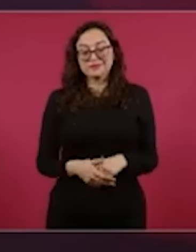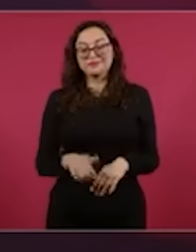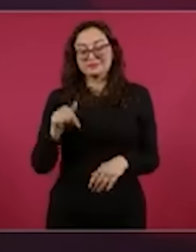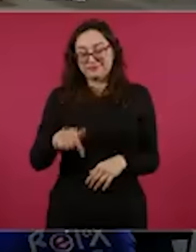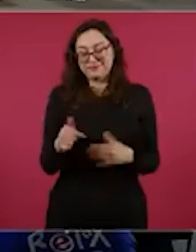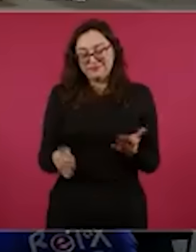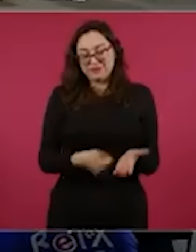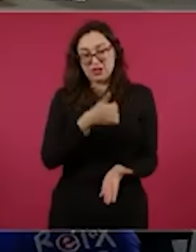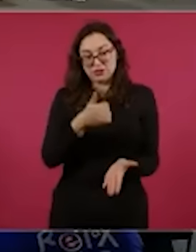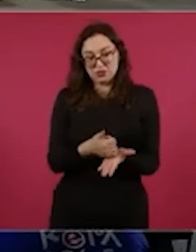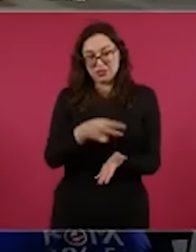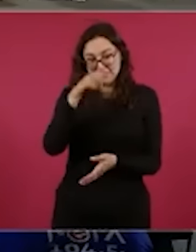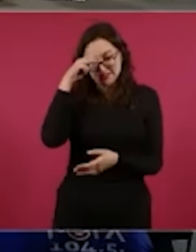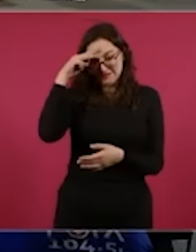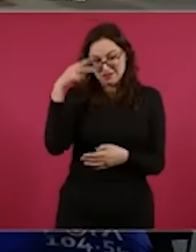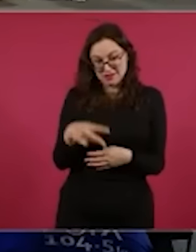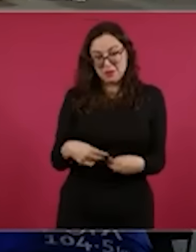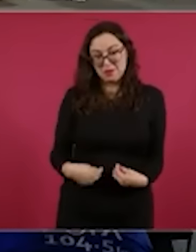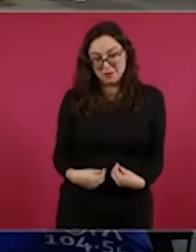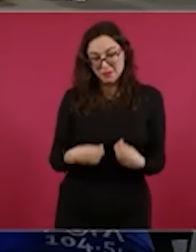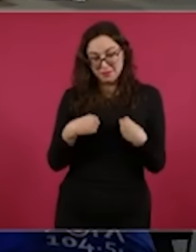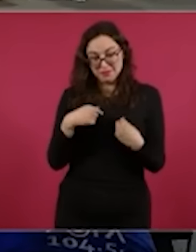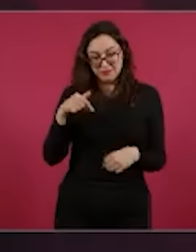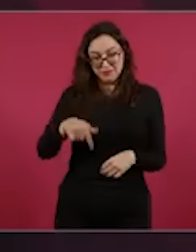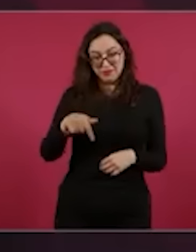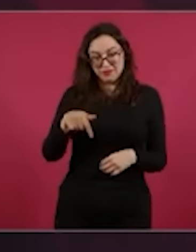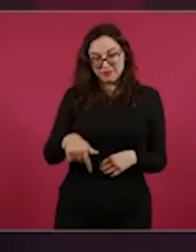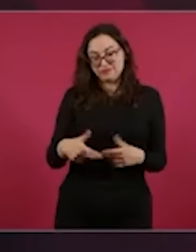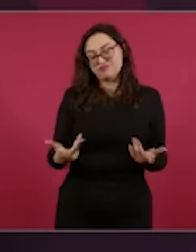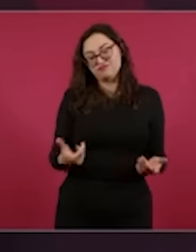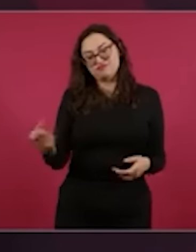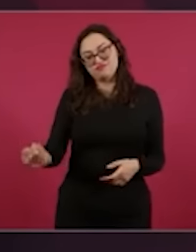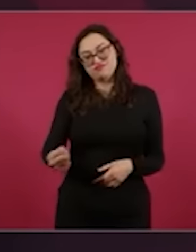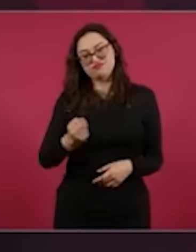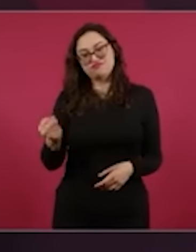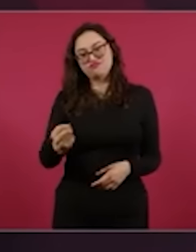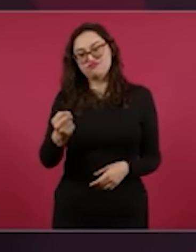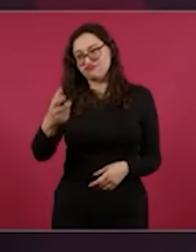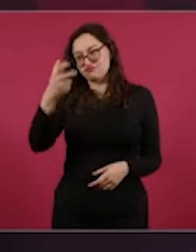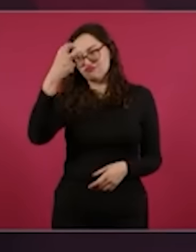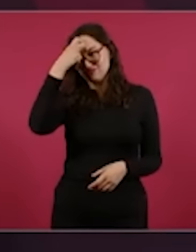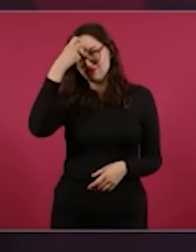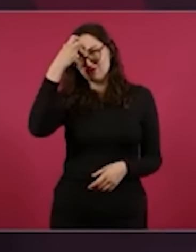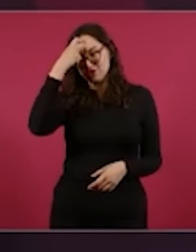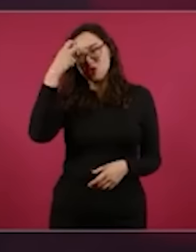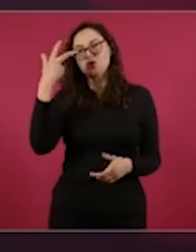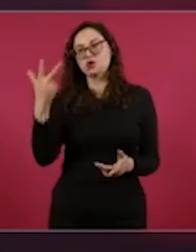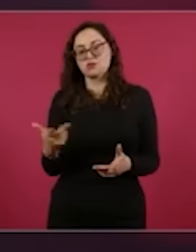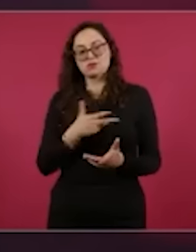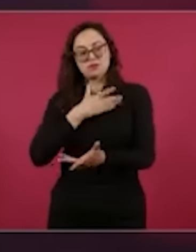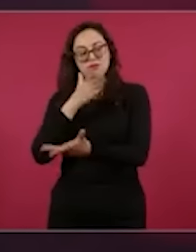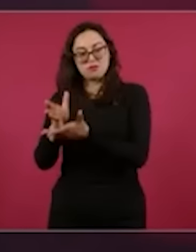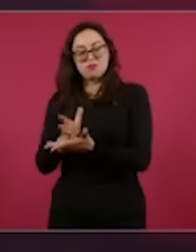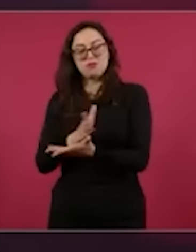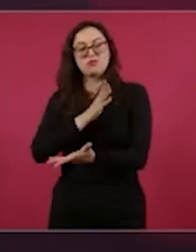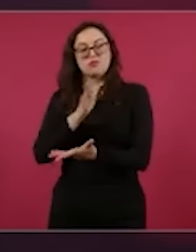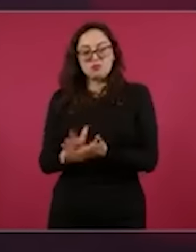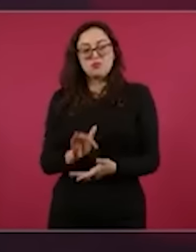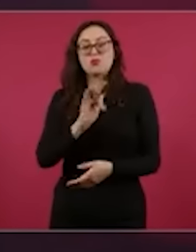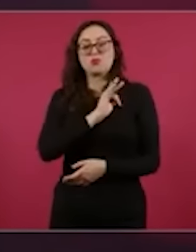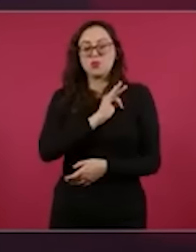México, que por fortuna tienen a Chapultepec dentro del territorio de la ciudad. Es el